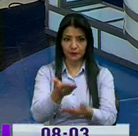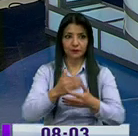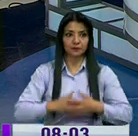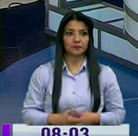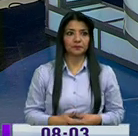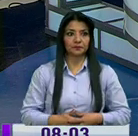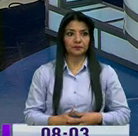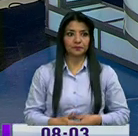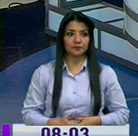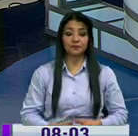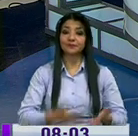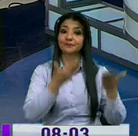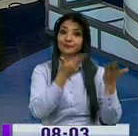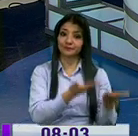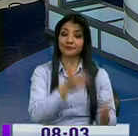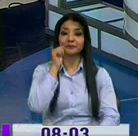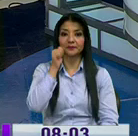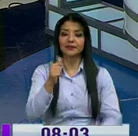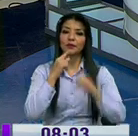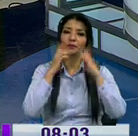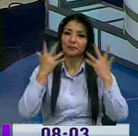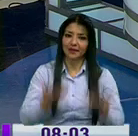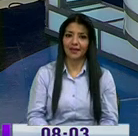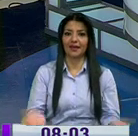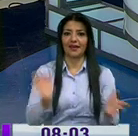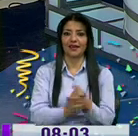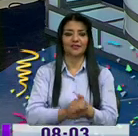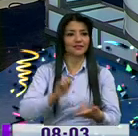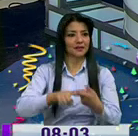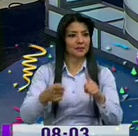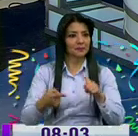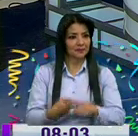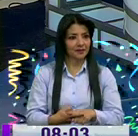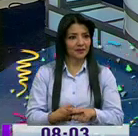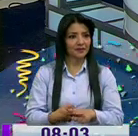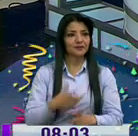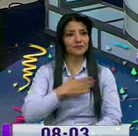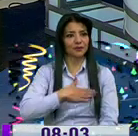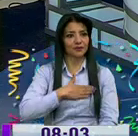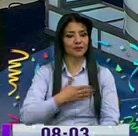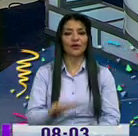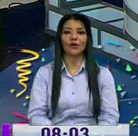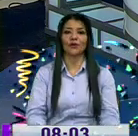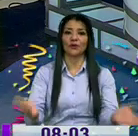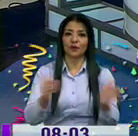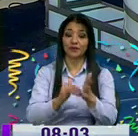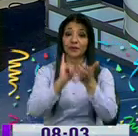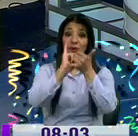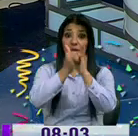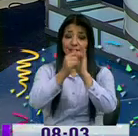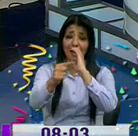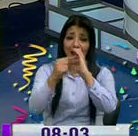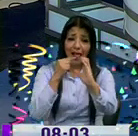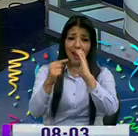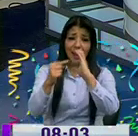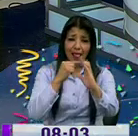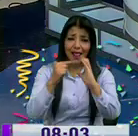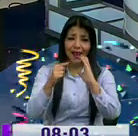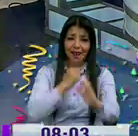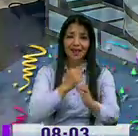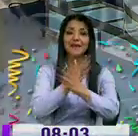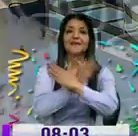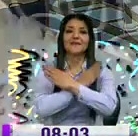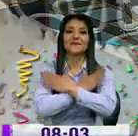que el señor Álvarez mañana está de cumpleaños, amigos televidentes, así que por favor, a través del WhatsApp también, manden una felicitación. Se está